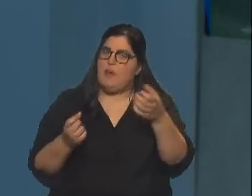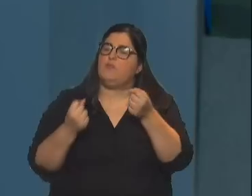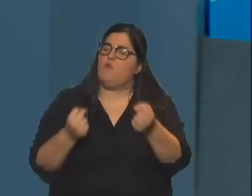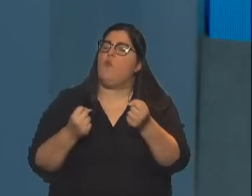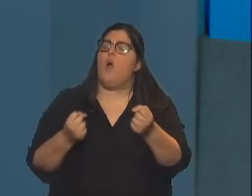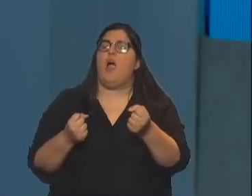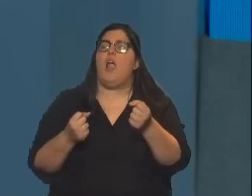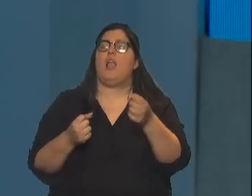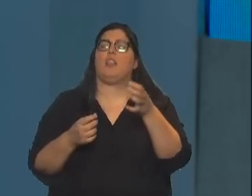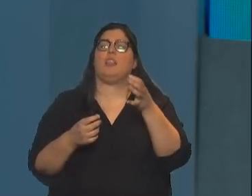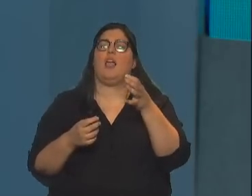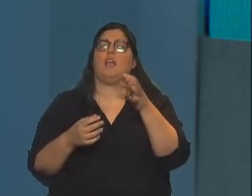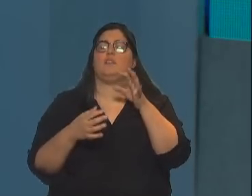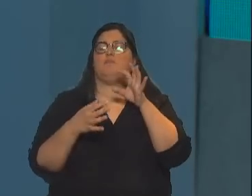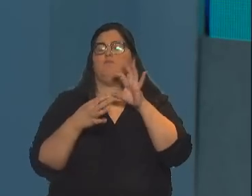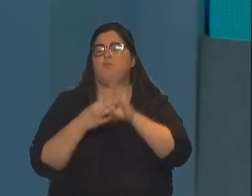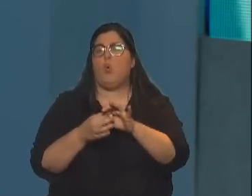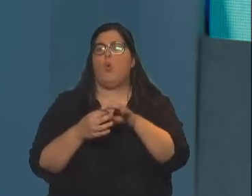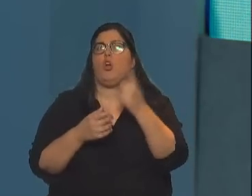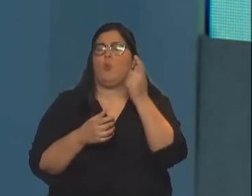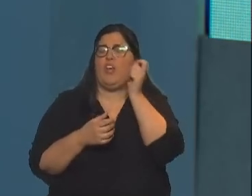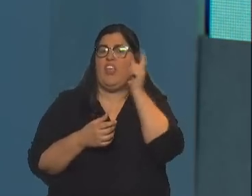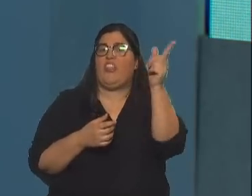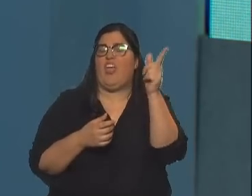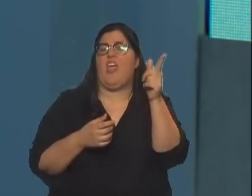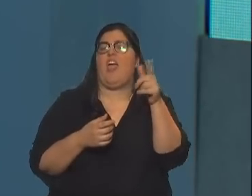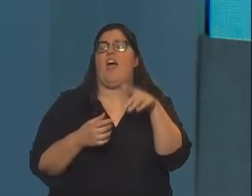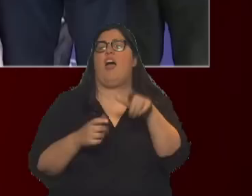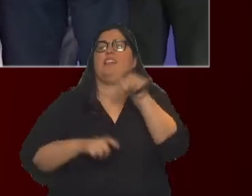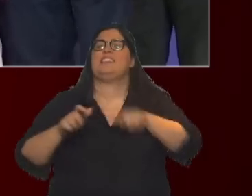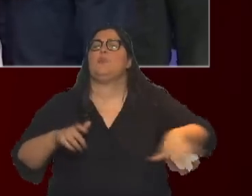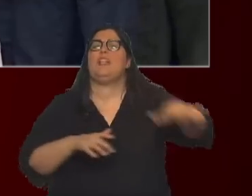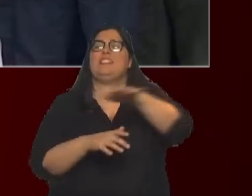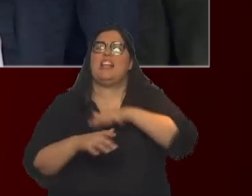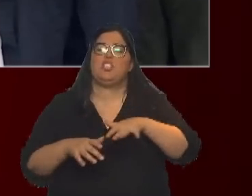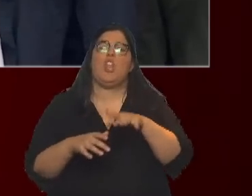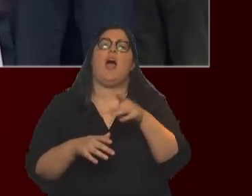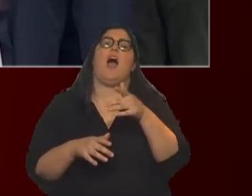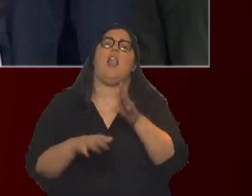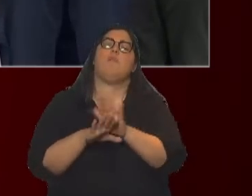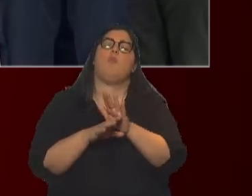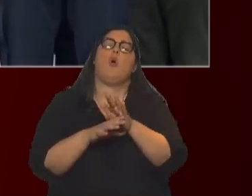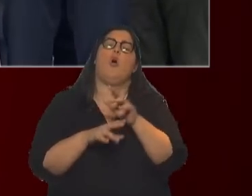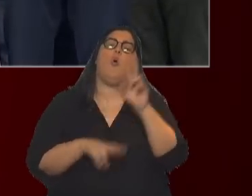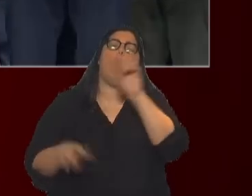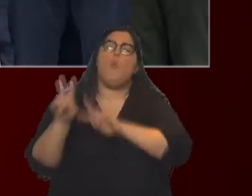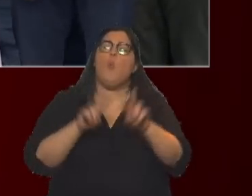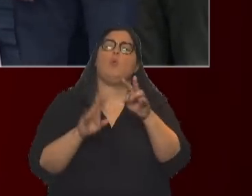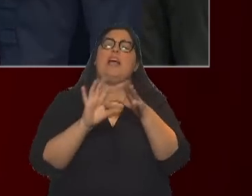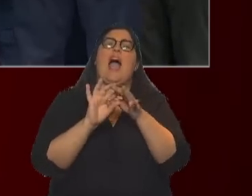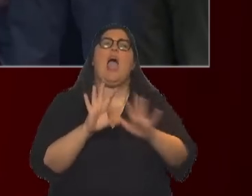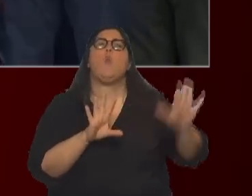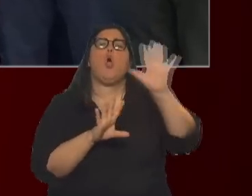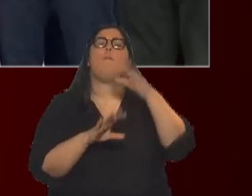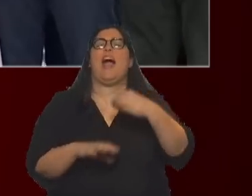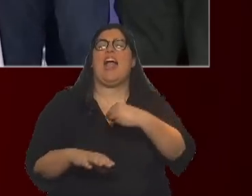fuertemente ancladas en una idea civilizacional, el recurso permanente a la idea de una Europa